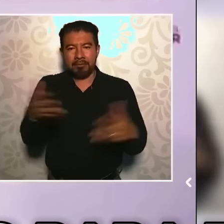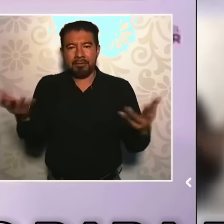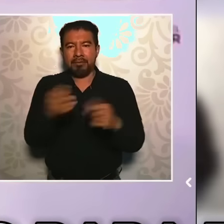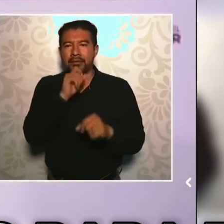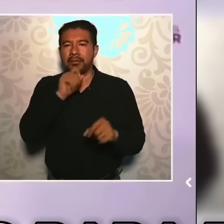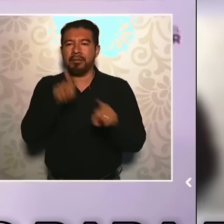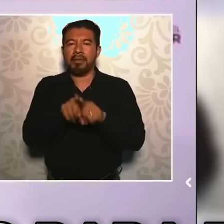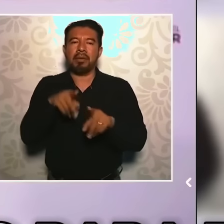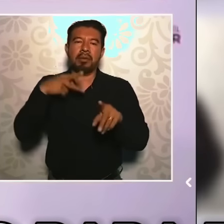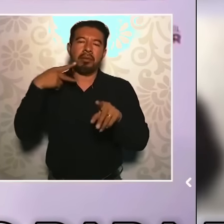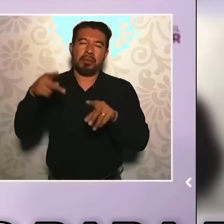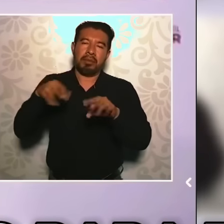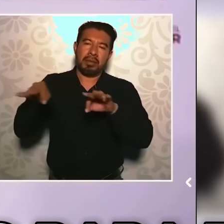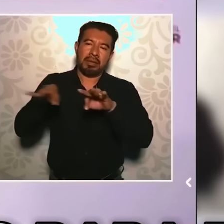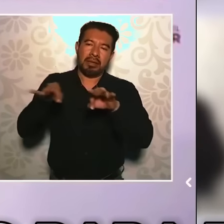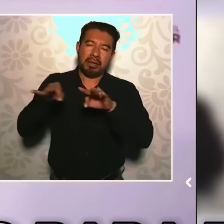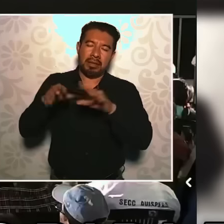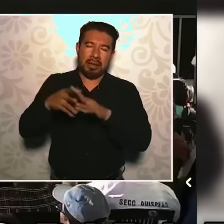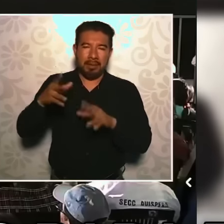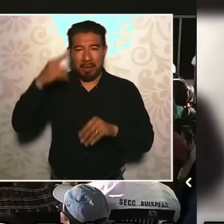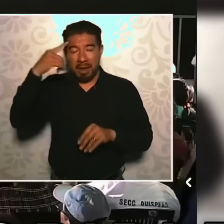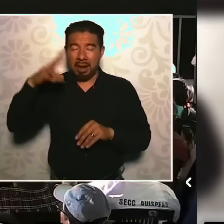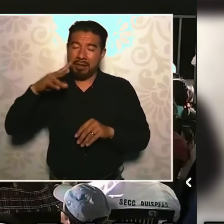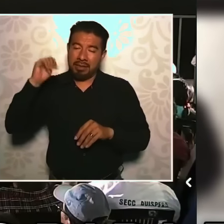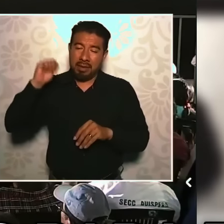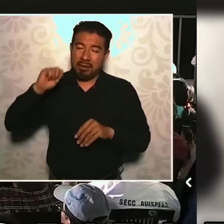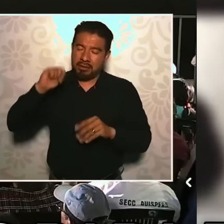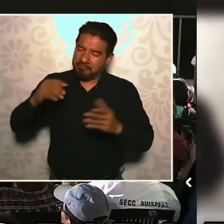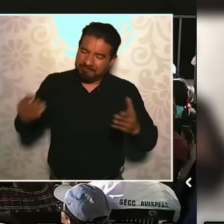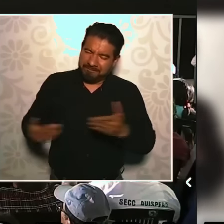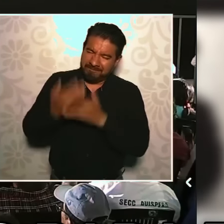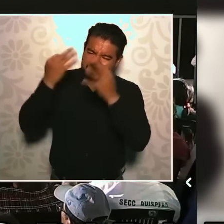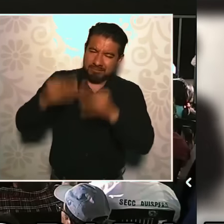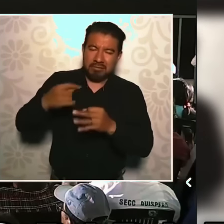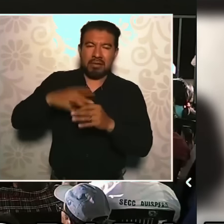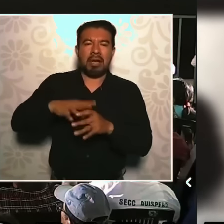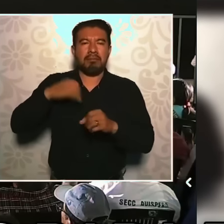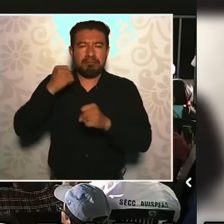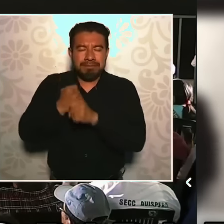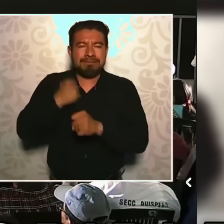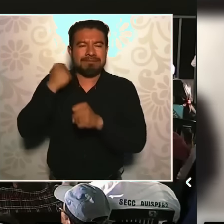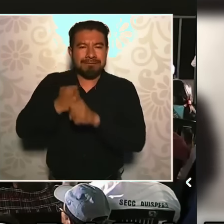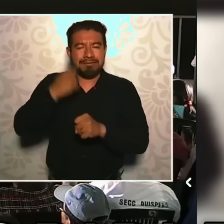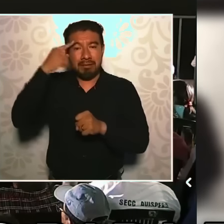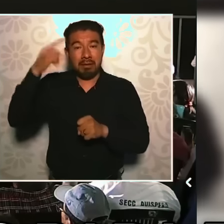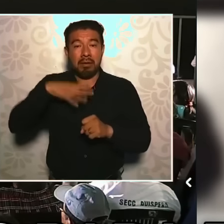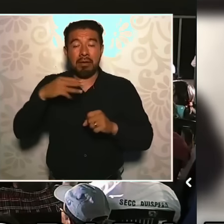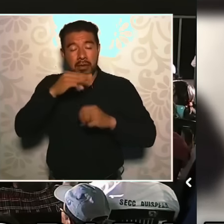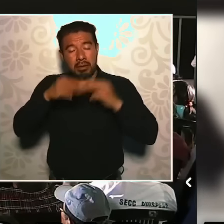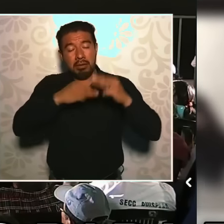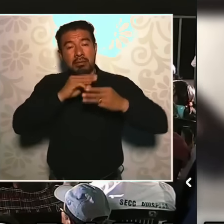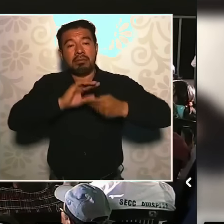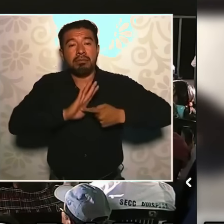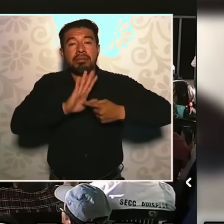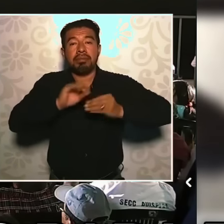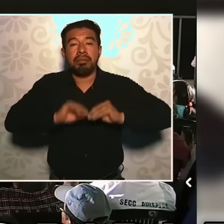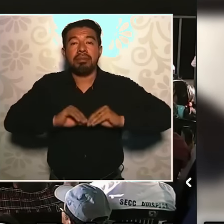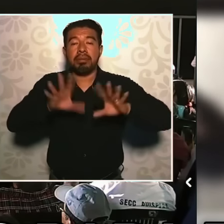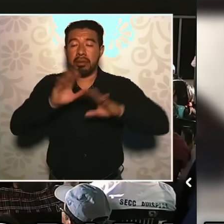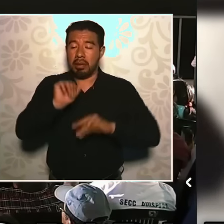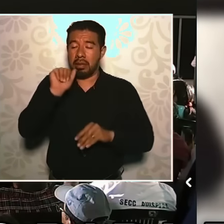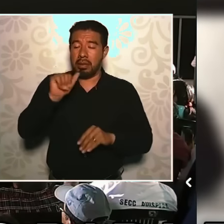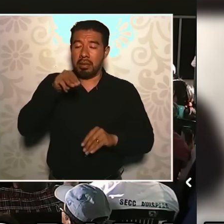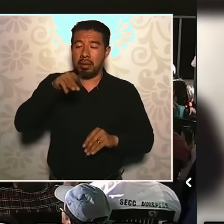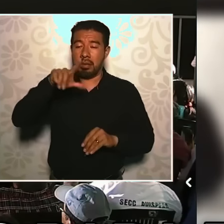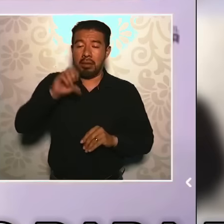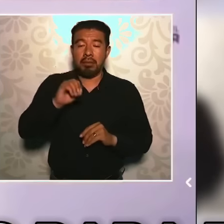dio tanto a nuestro país y que le va a seguir dando y tanto al mundo, porque Andrés Manuel López Obrador